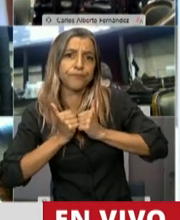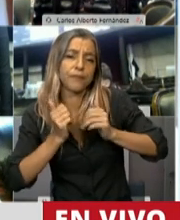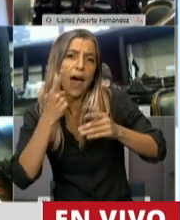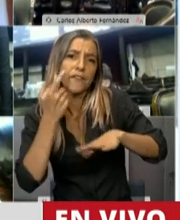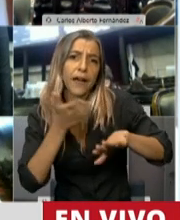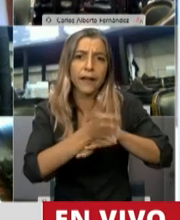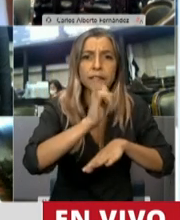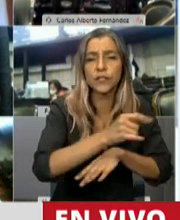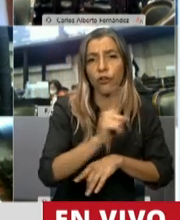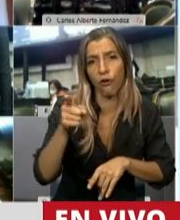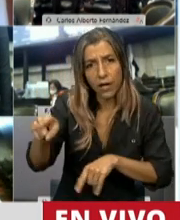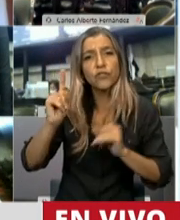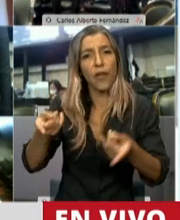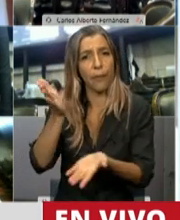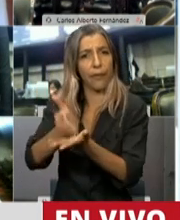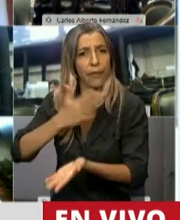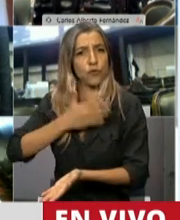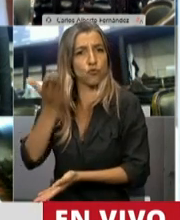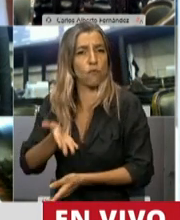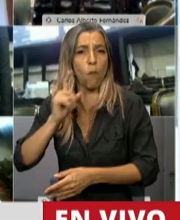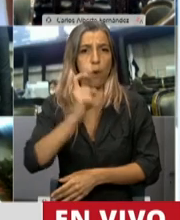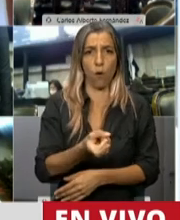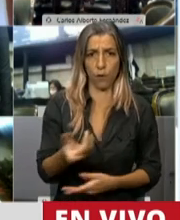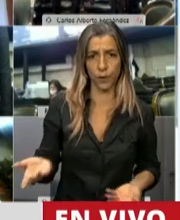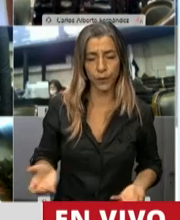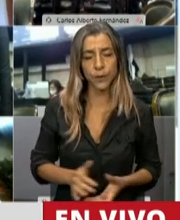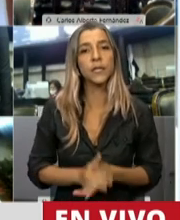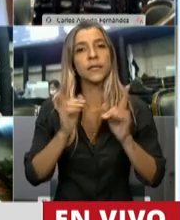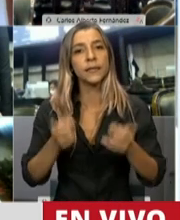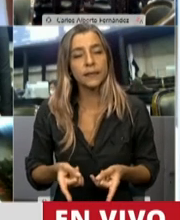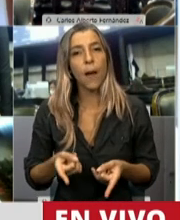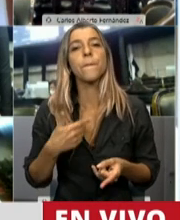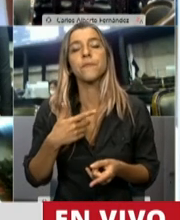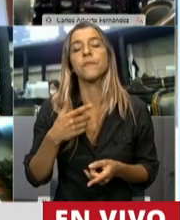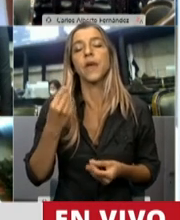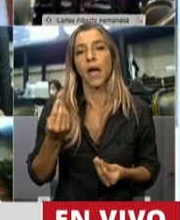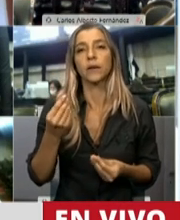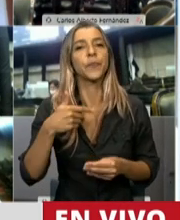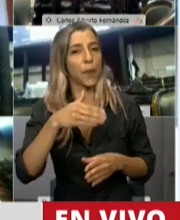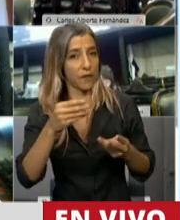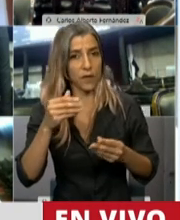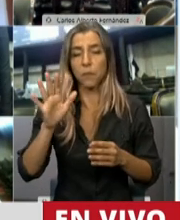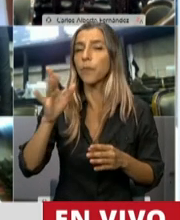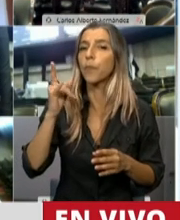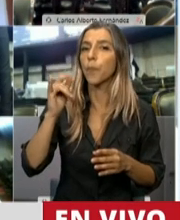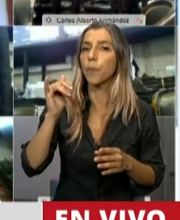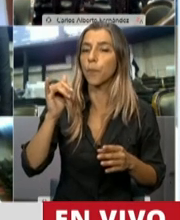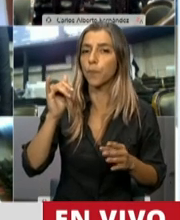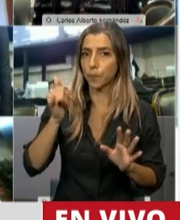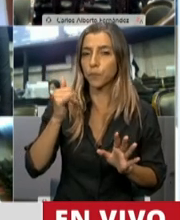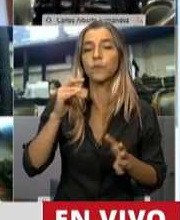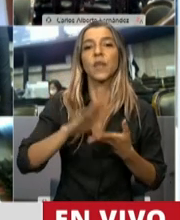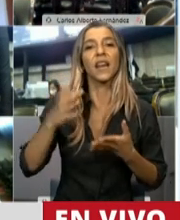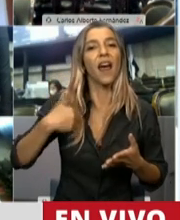humanos. También es inexplicable la posición, diputado, que tiene Argentina en relación a Venezuela, donde todos sabemos que